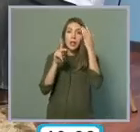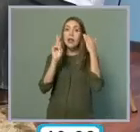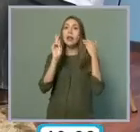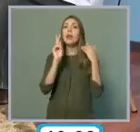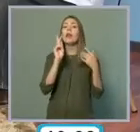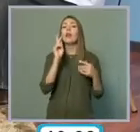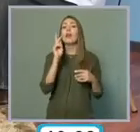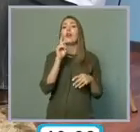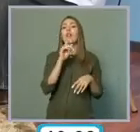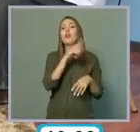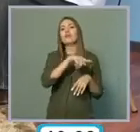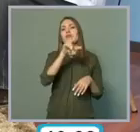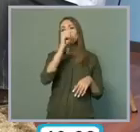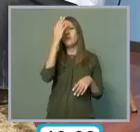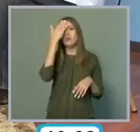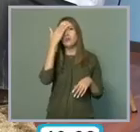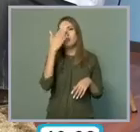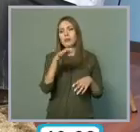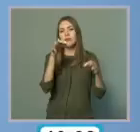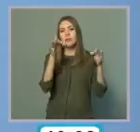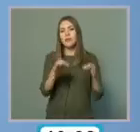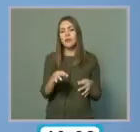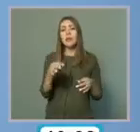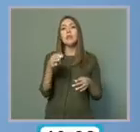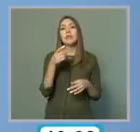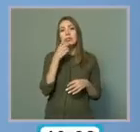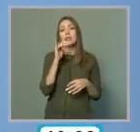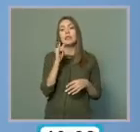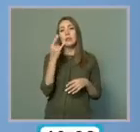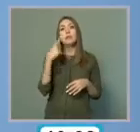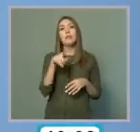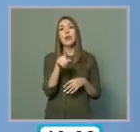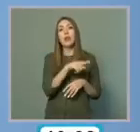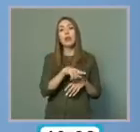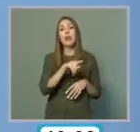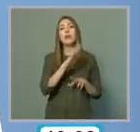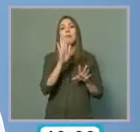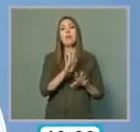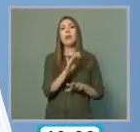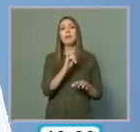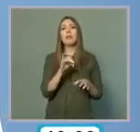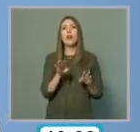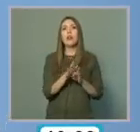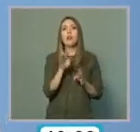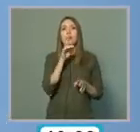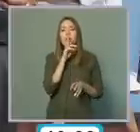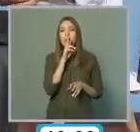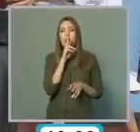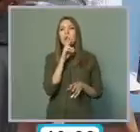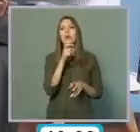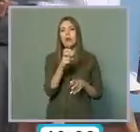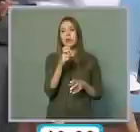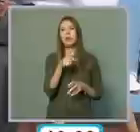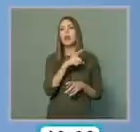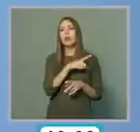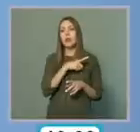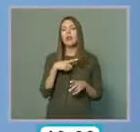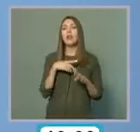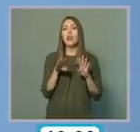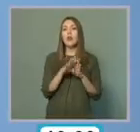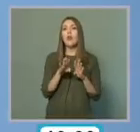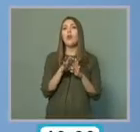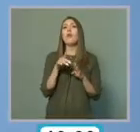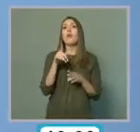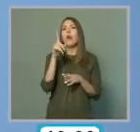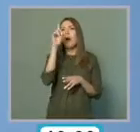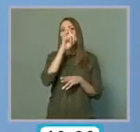sí están angustiados. Claro. Eso no Claro, está claro. bien. Y ¿No? yo creo que apuntas a algo muy relevante para poder cerrar esta cápsula con un par de recomendaciones. Y tiene que ver